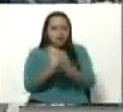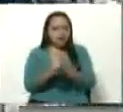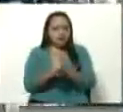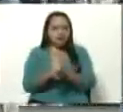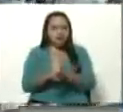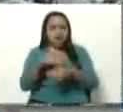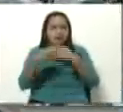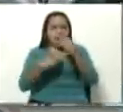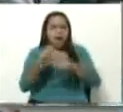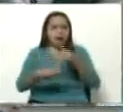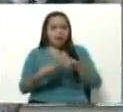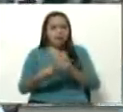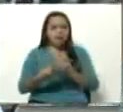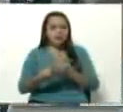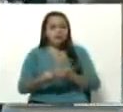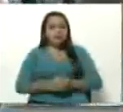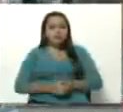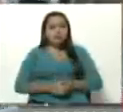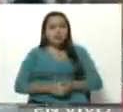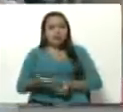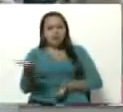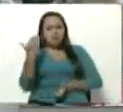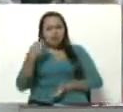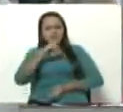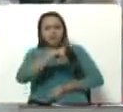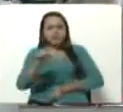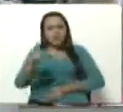que hace más de 20 años hemos venido